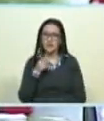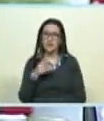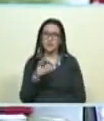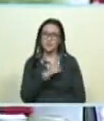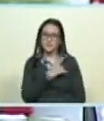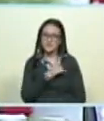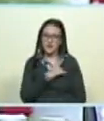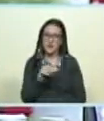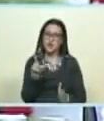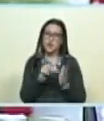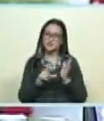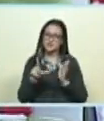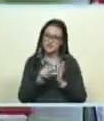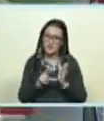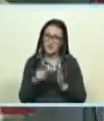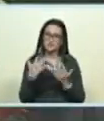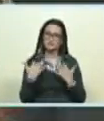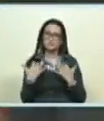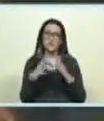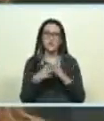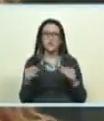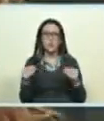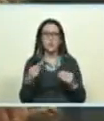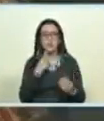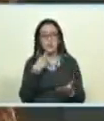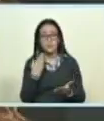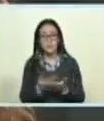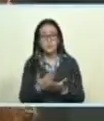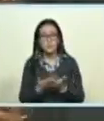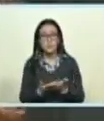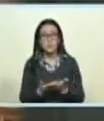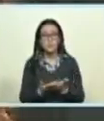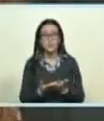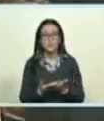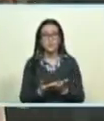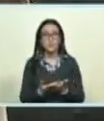jóvenes liceístas, yo les propongo lo siguiente.